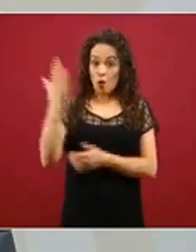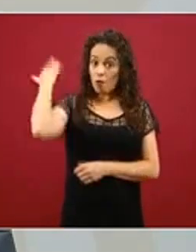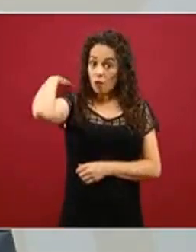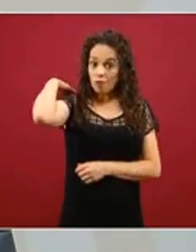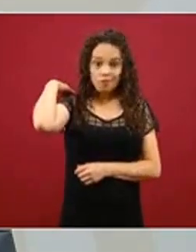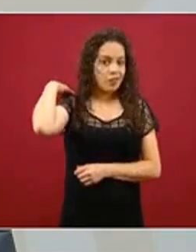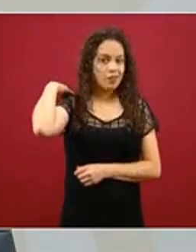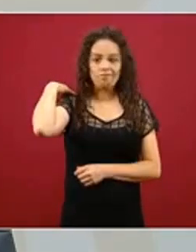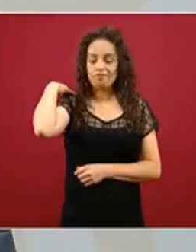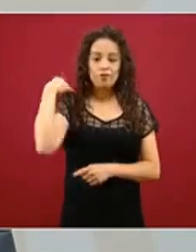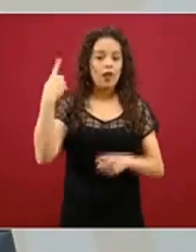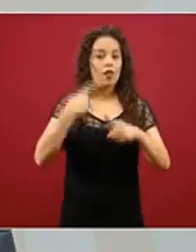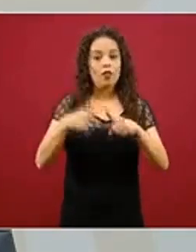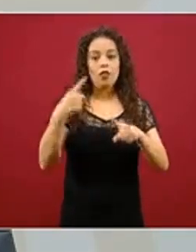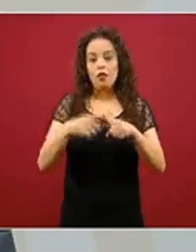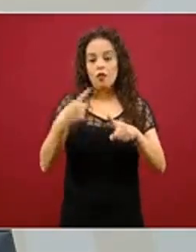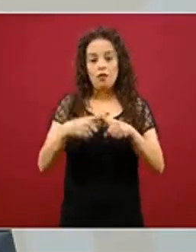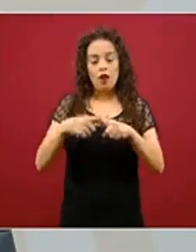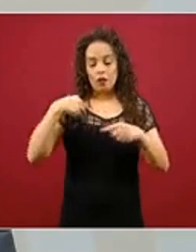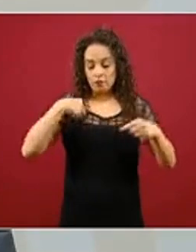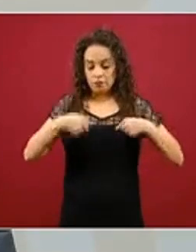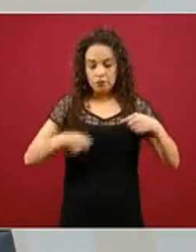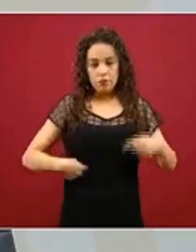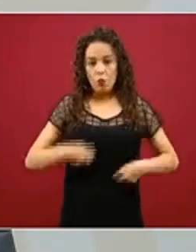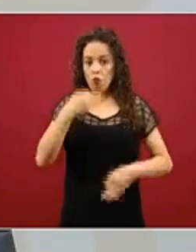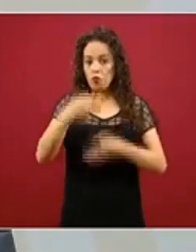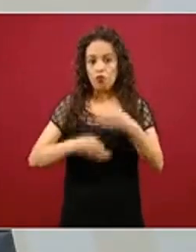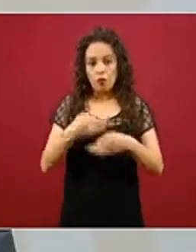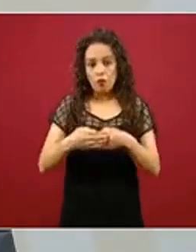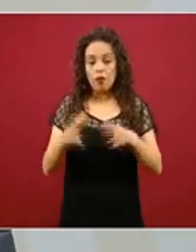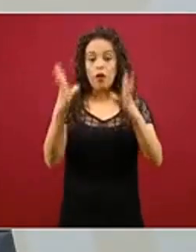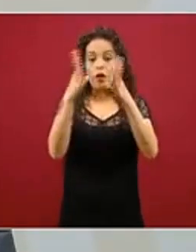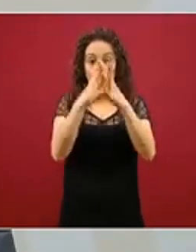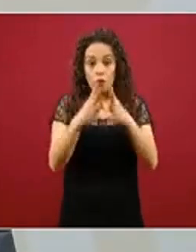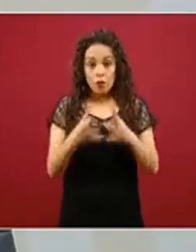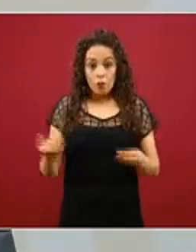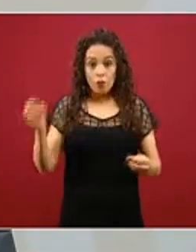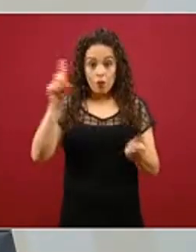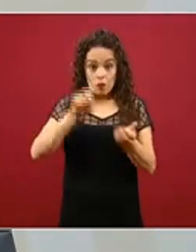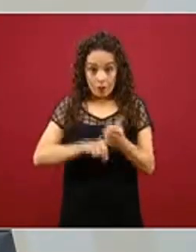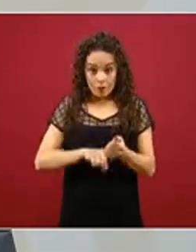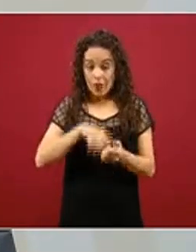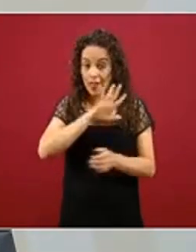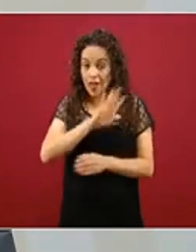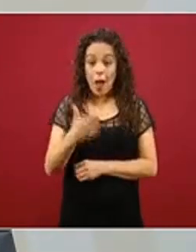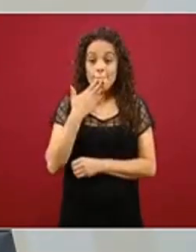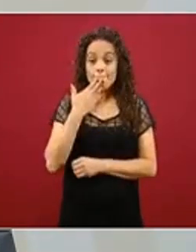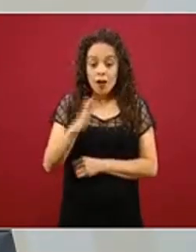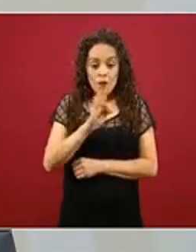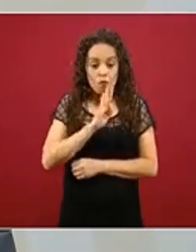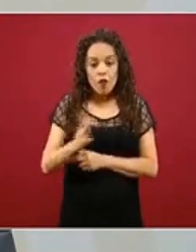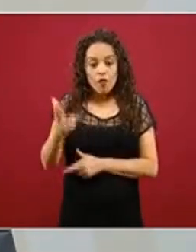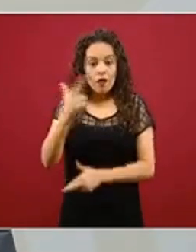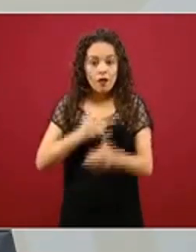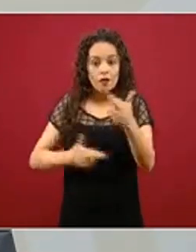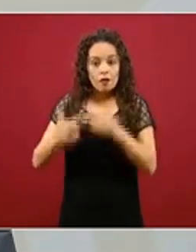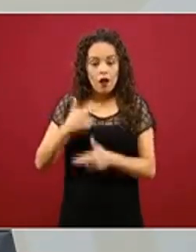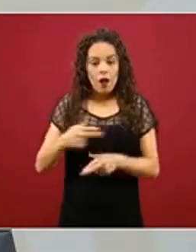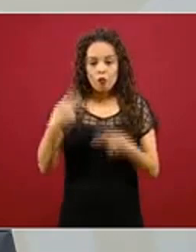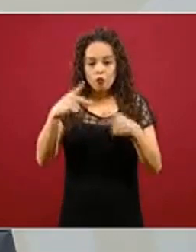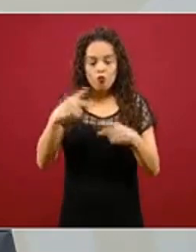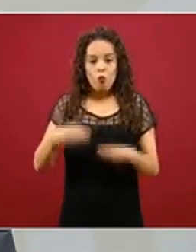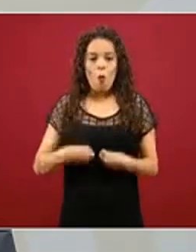sistema, de todos los sistemas. Y la recuperación es lenta, la recuperación completa, el poder regresar a la